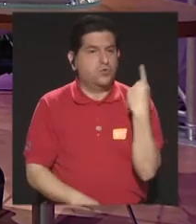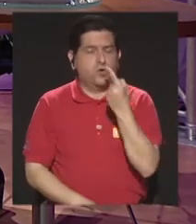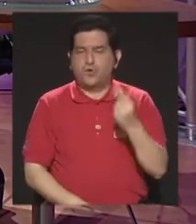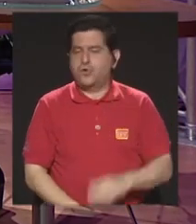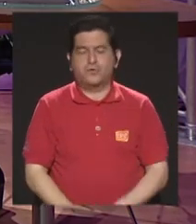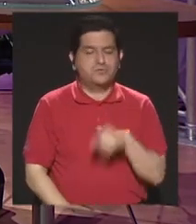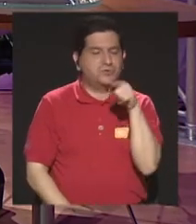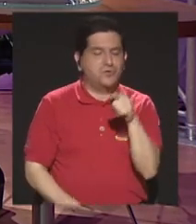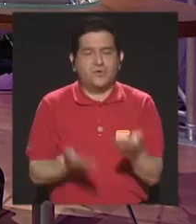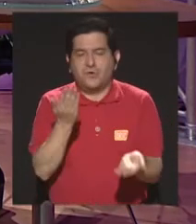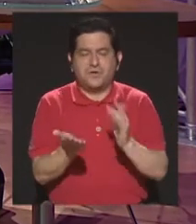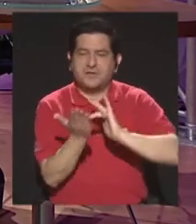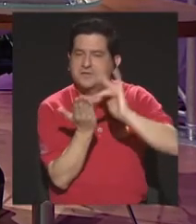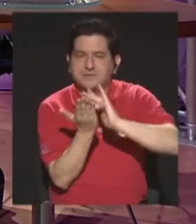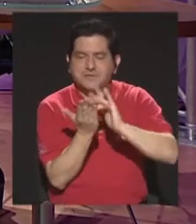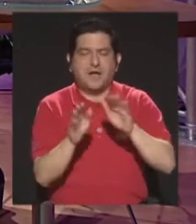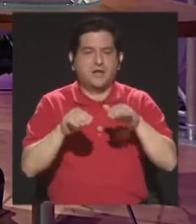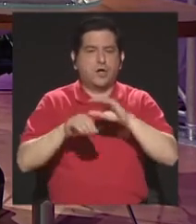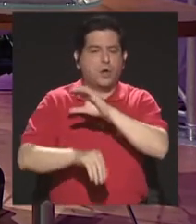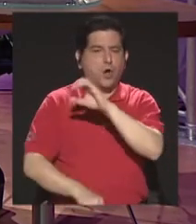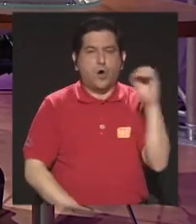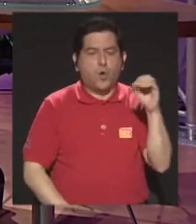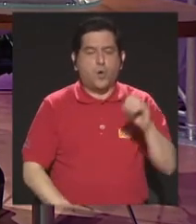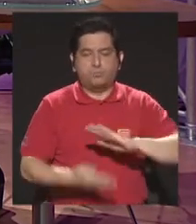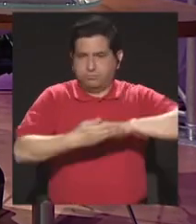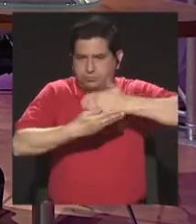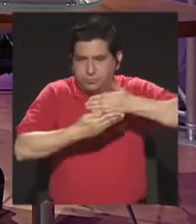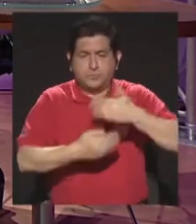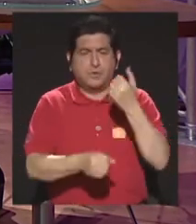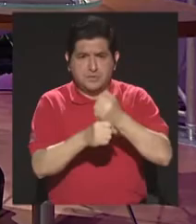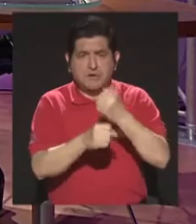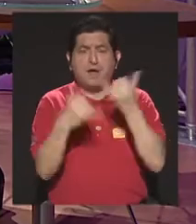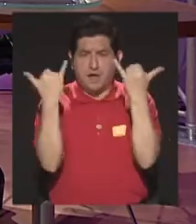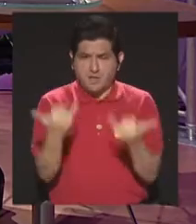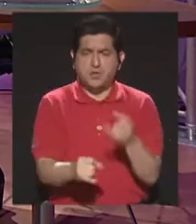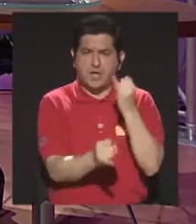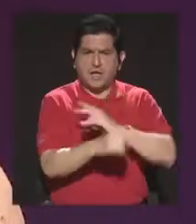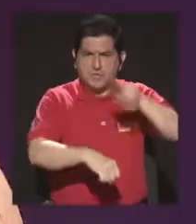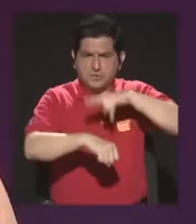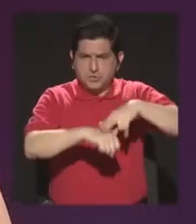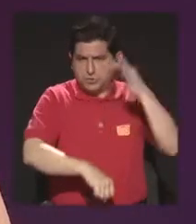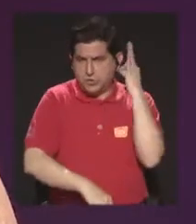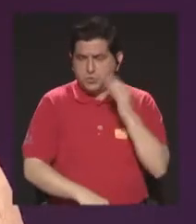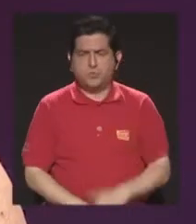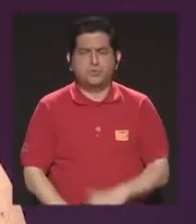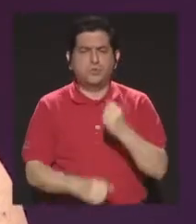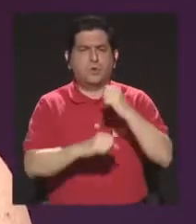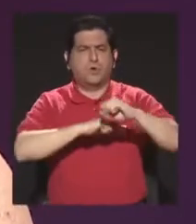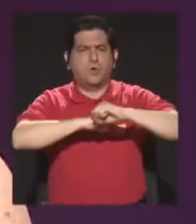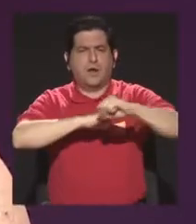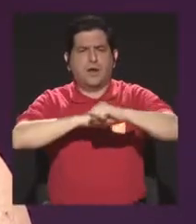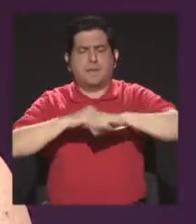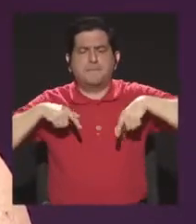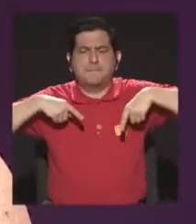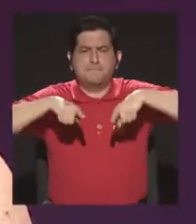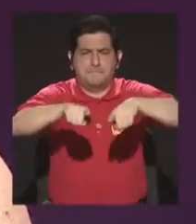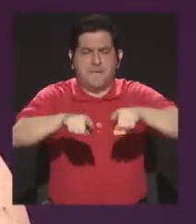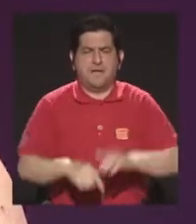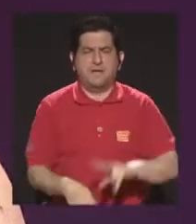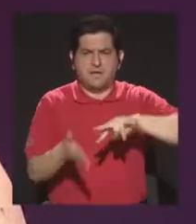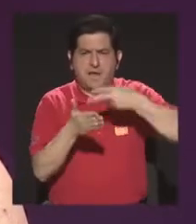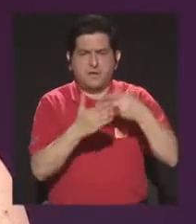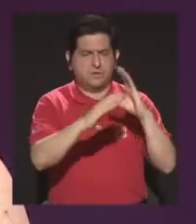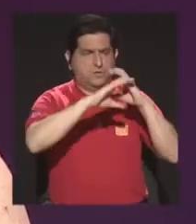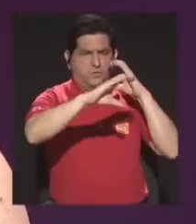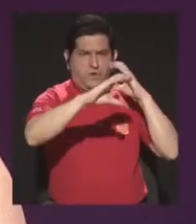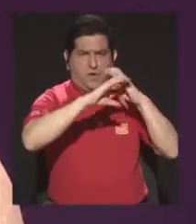¿verdad? Y como decíamos antes, hemos estado trabajando con el INAMU en campañas paralelas, por ejemplo, en lo que son los